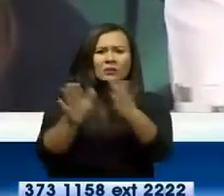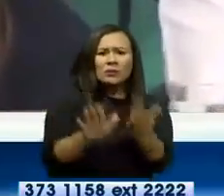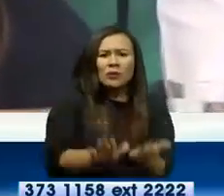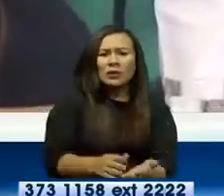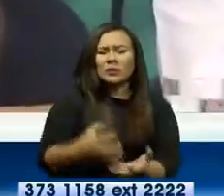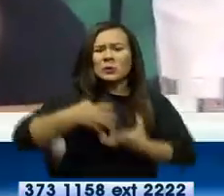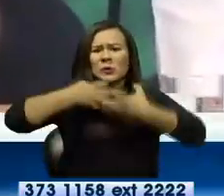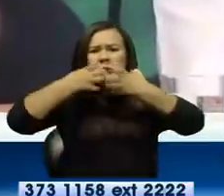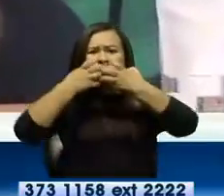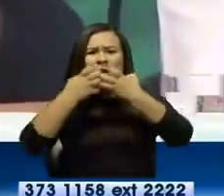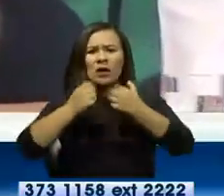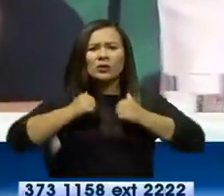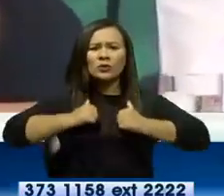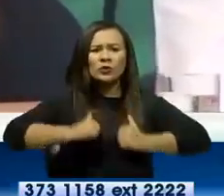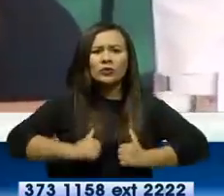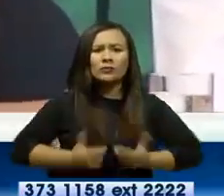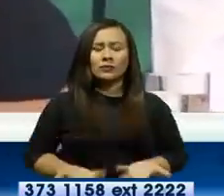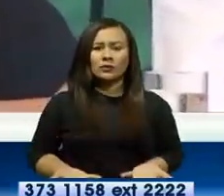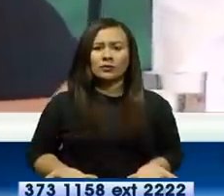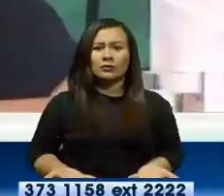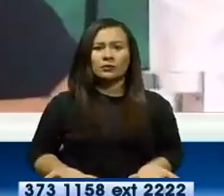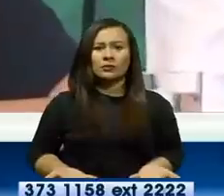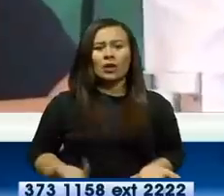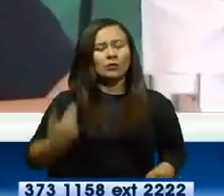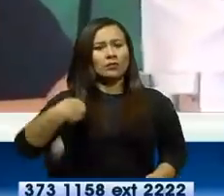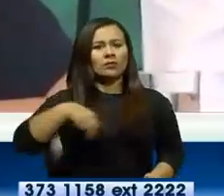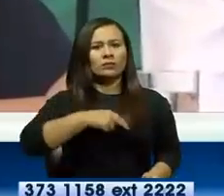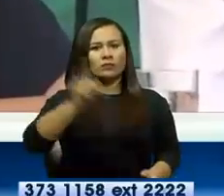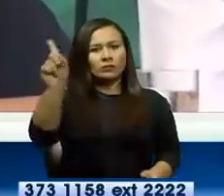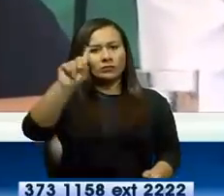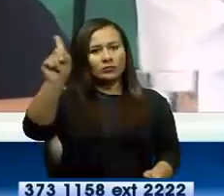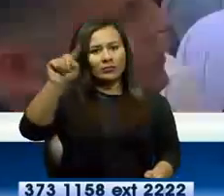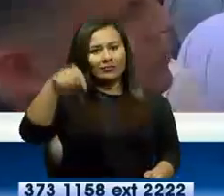de ira y en medio de sufrimiento. No queremos eso para